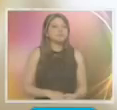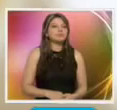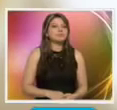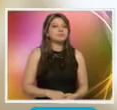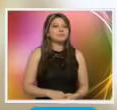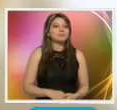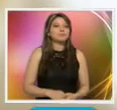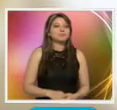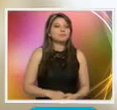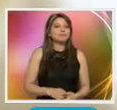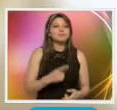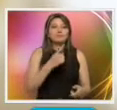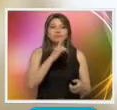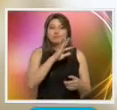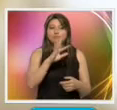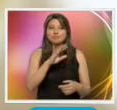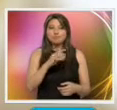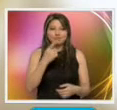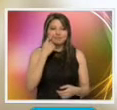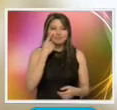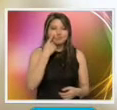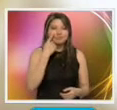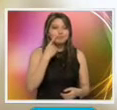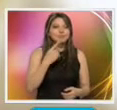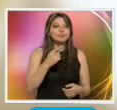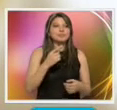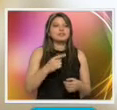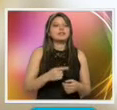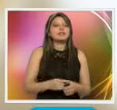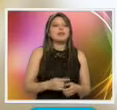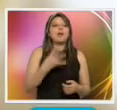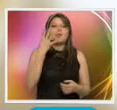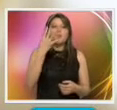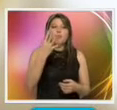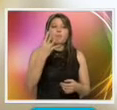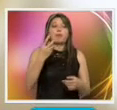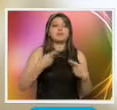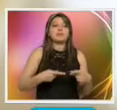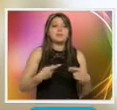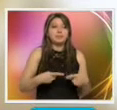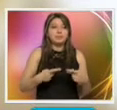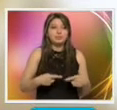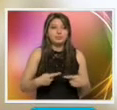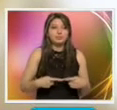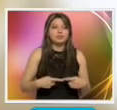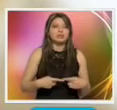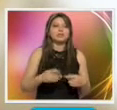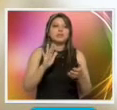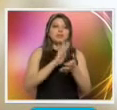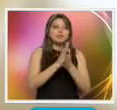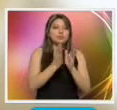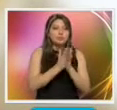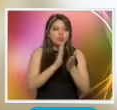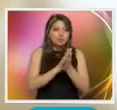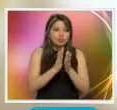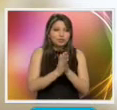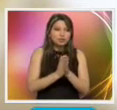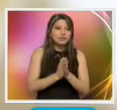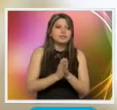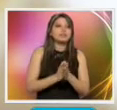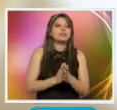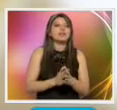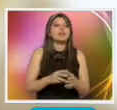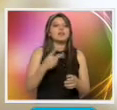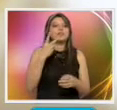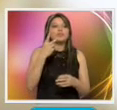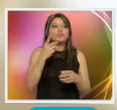Para esta chimichanga de atún pibil considerada para 4 personas, estos son los ingredientes. Tortillas de harina, 2 latas